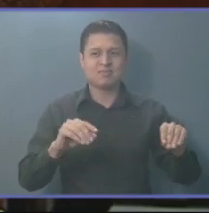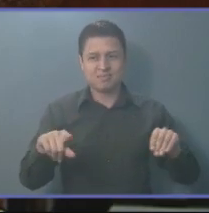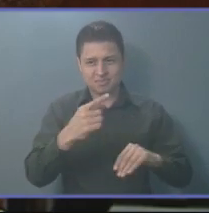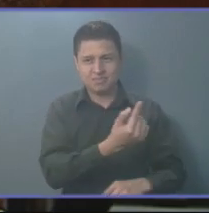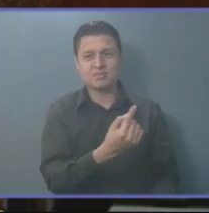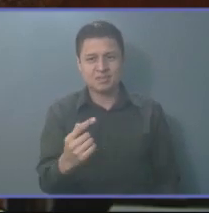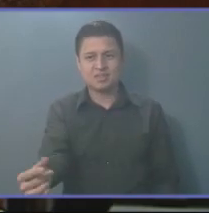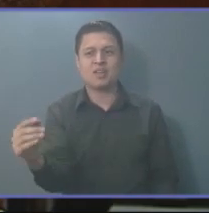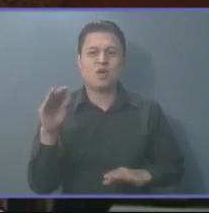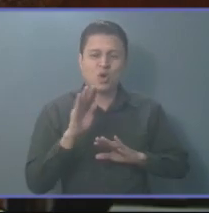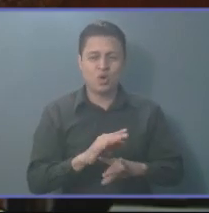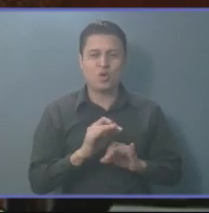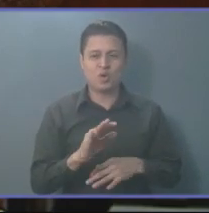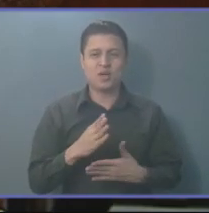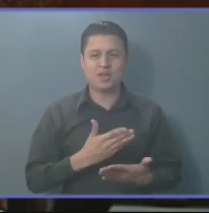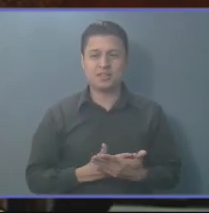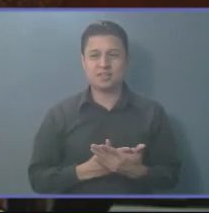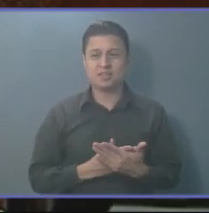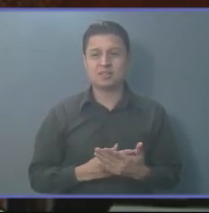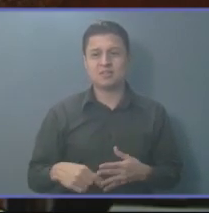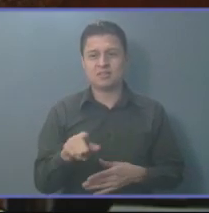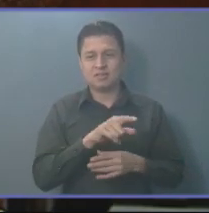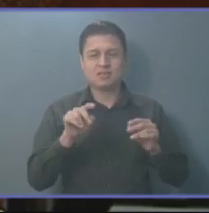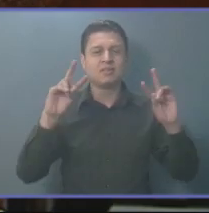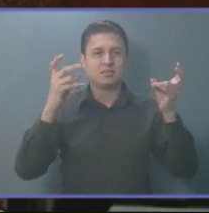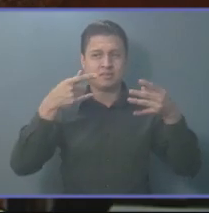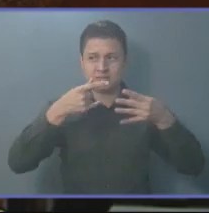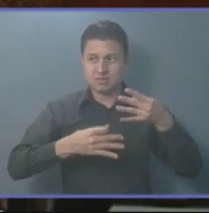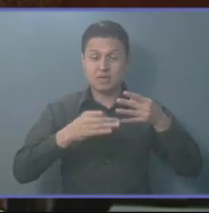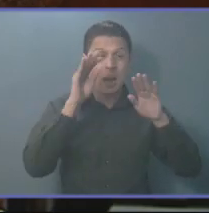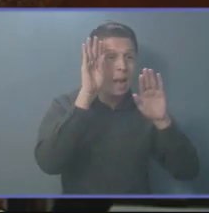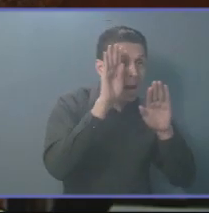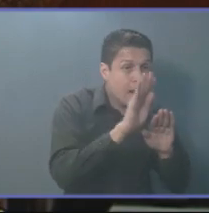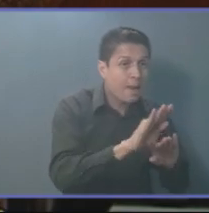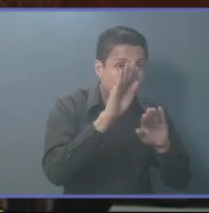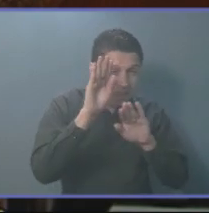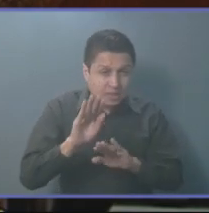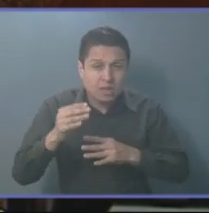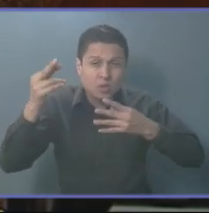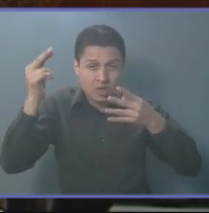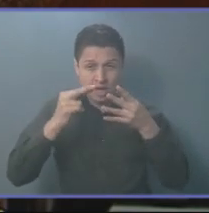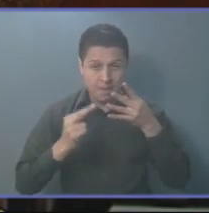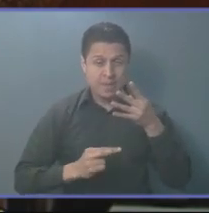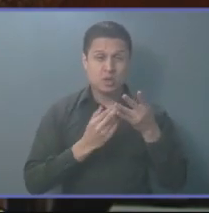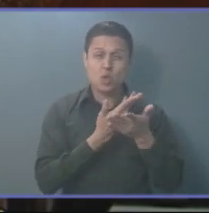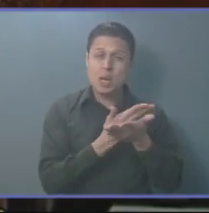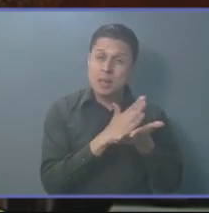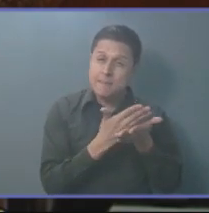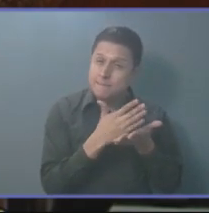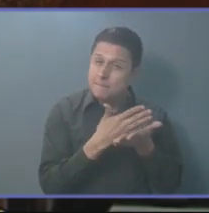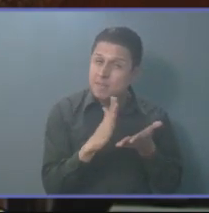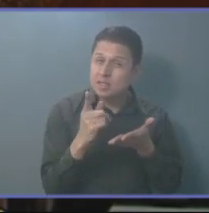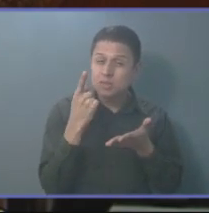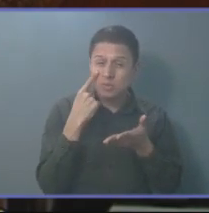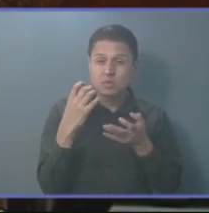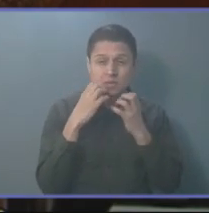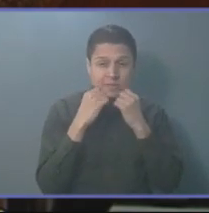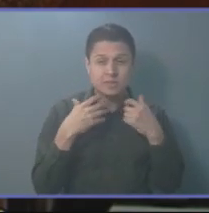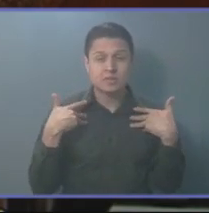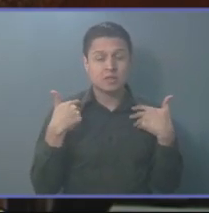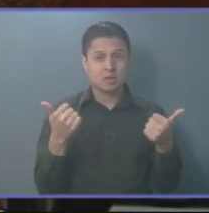que corresponden en el marco de esta ley, respetándose los protocolos sanitarios previstos en la